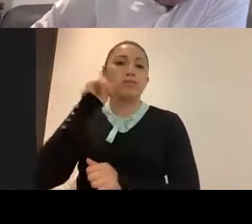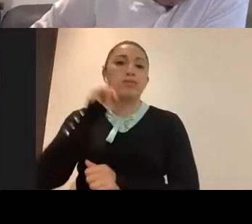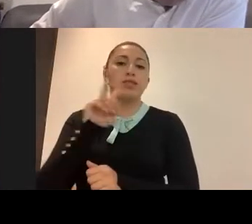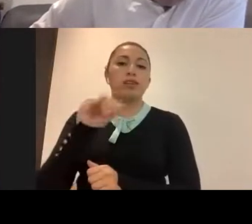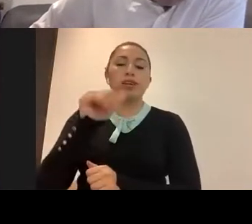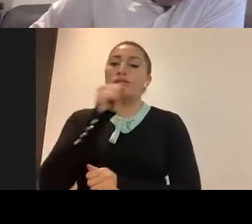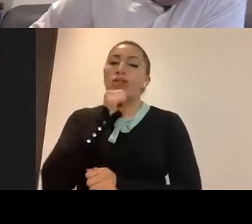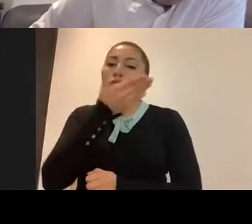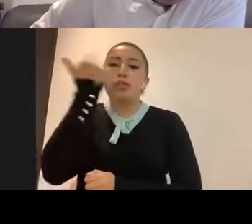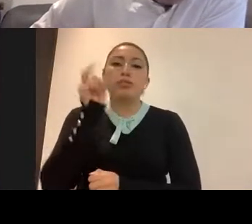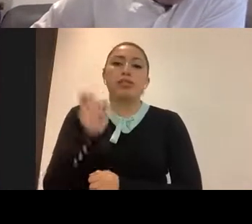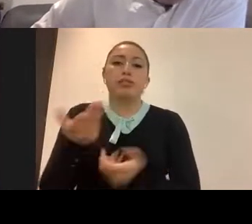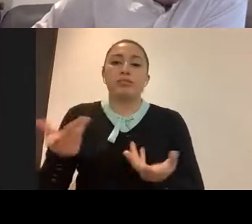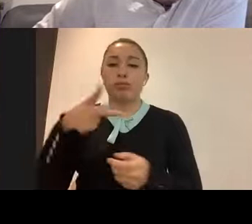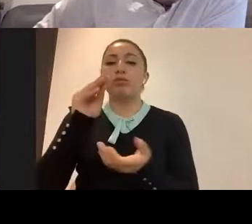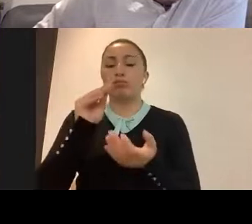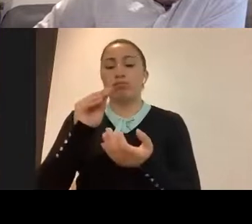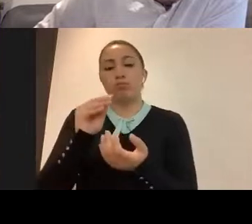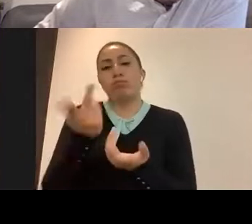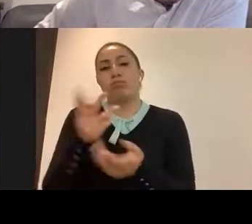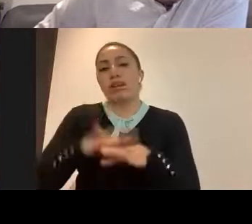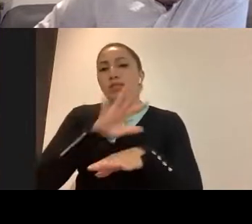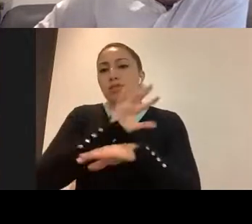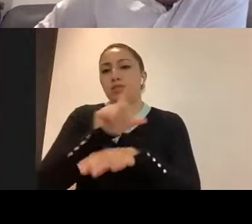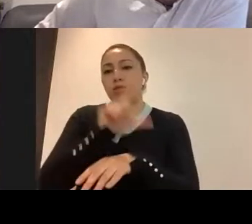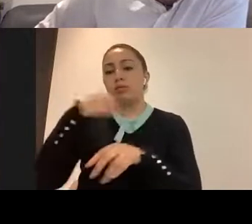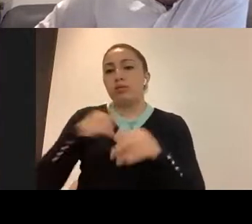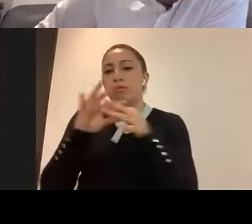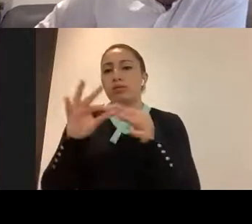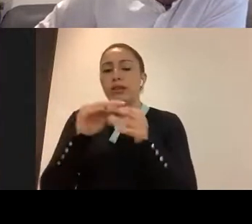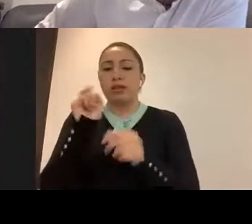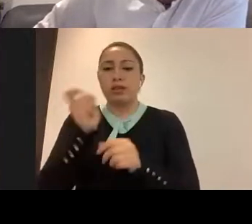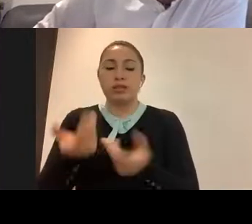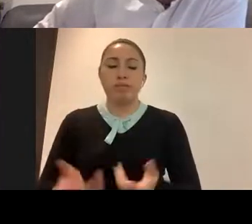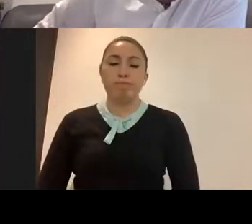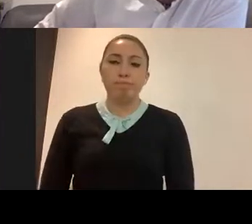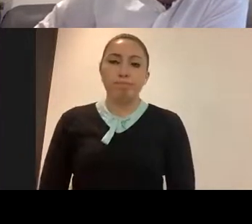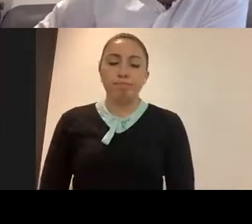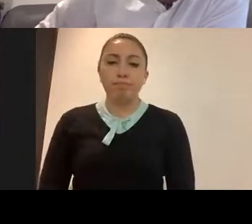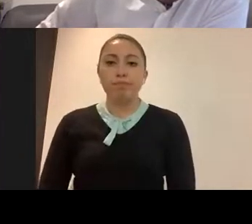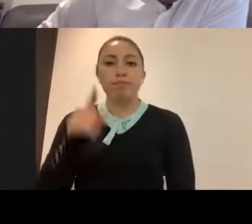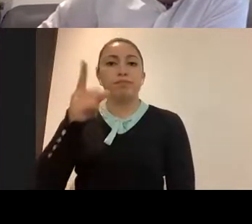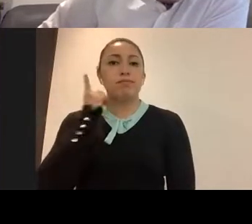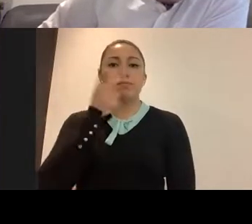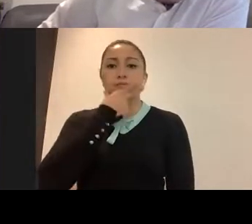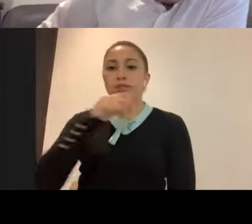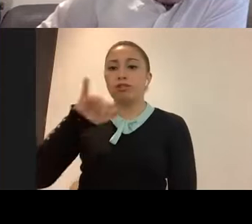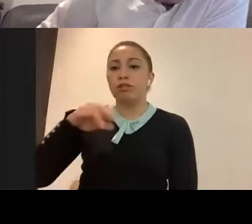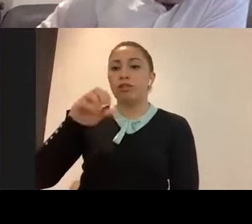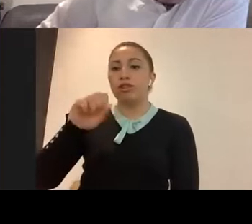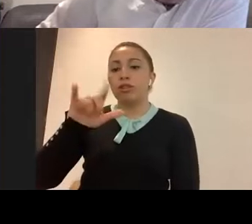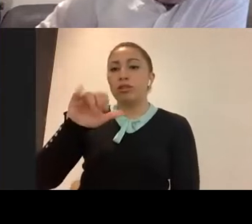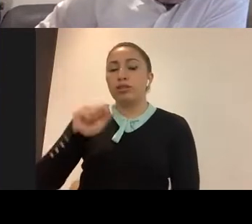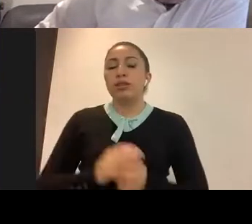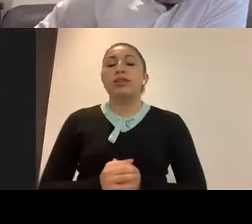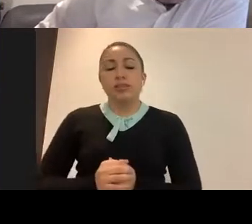Pero vamos a rastrearlo y hacerle la precisión de inmediato. Gracias, diputado González. Diputado José Luis Rodríguez, por favor. Sí,